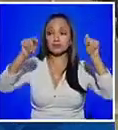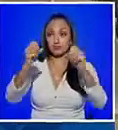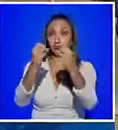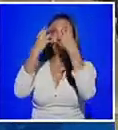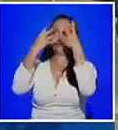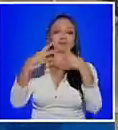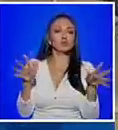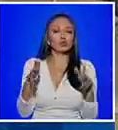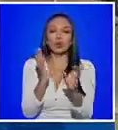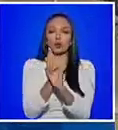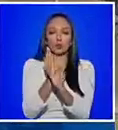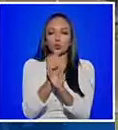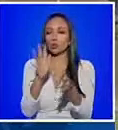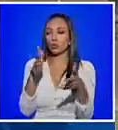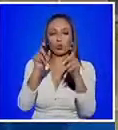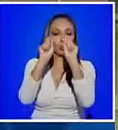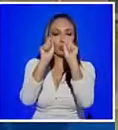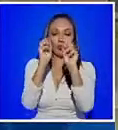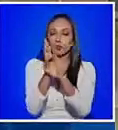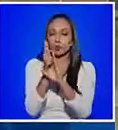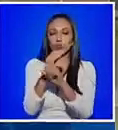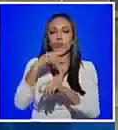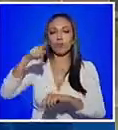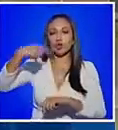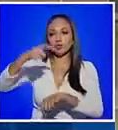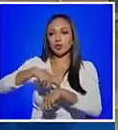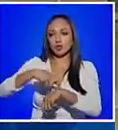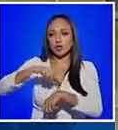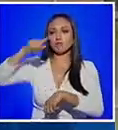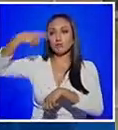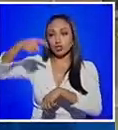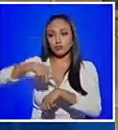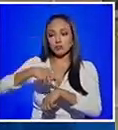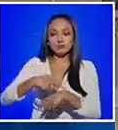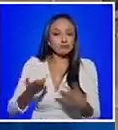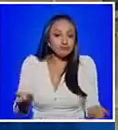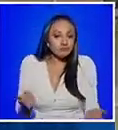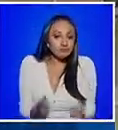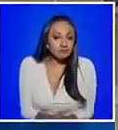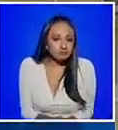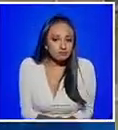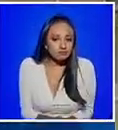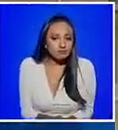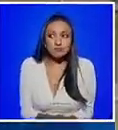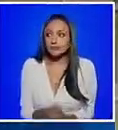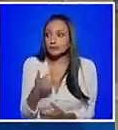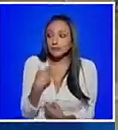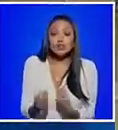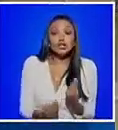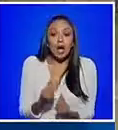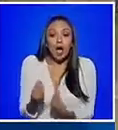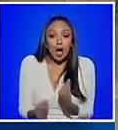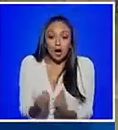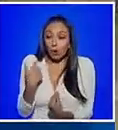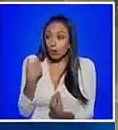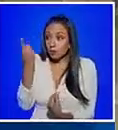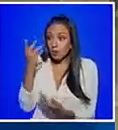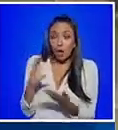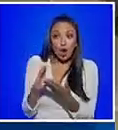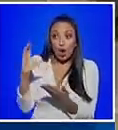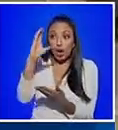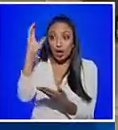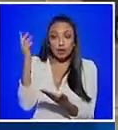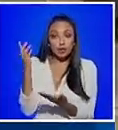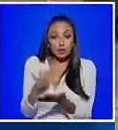hay turnos y que pues, se habilitará en las próximas horas. Entonces, y nosotros, para los colegios que ya mismo empezamos, es